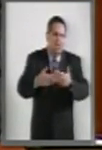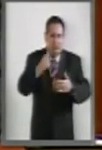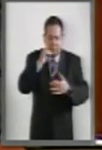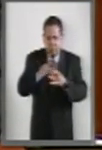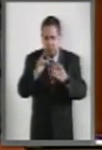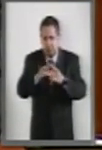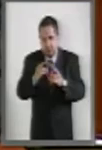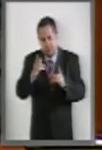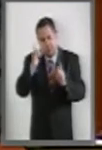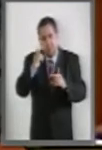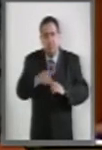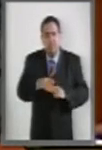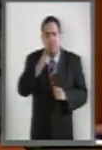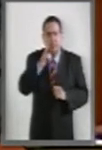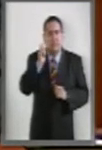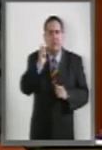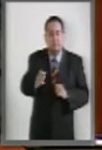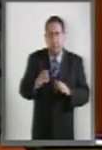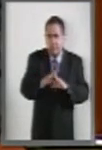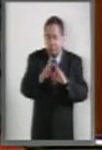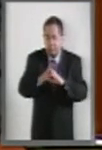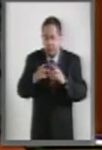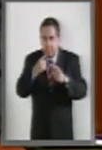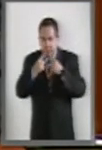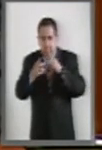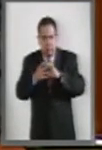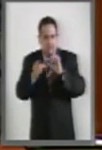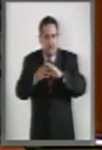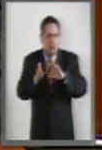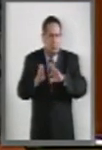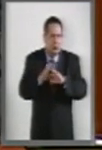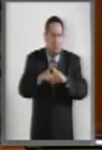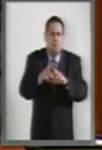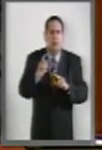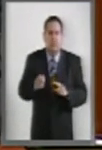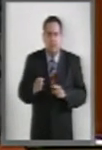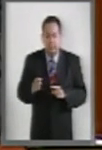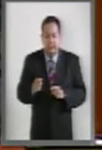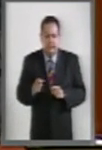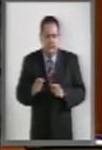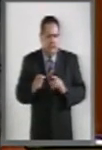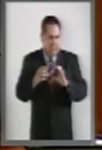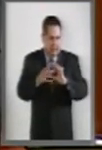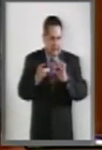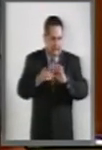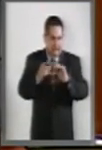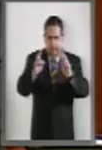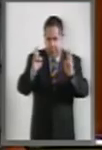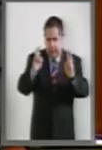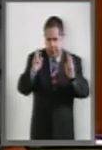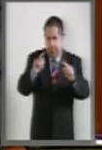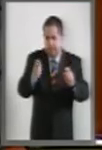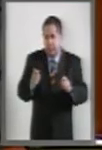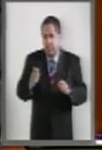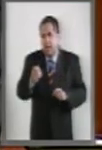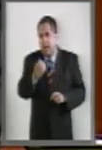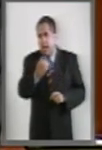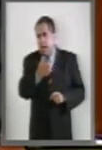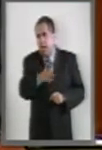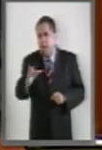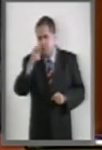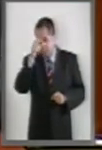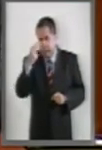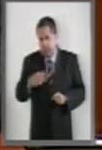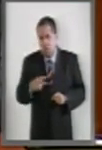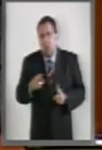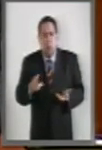del esperado. Ojalá y se pueda reconsiderar y puedan ver con delicadeza el tema del campo mexicano ya